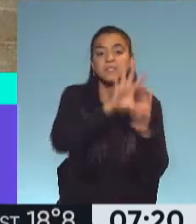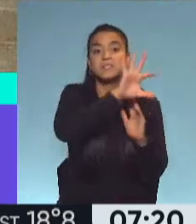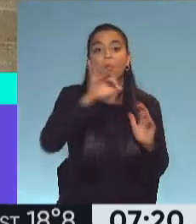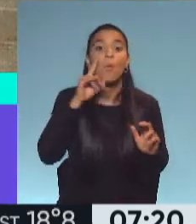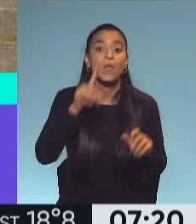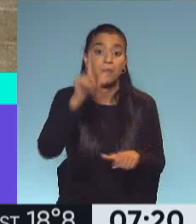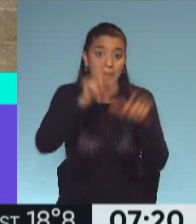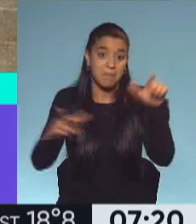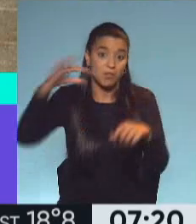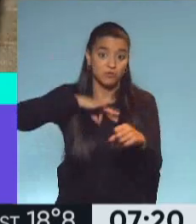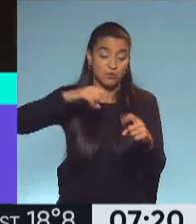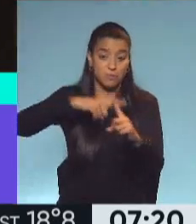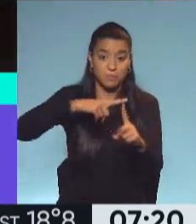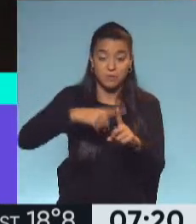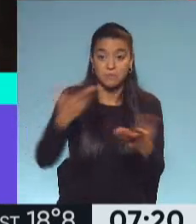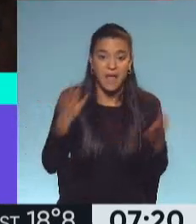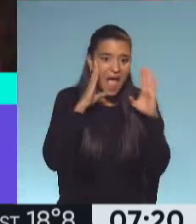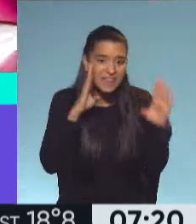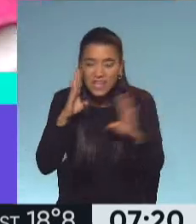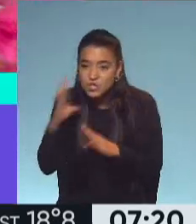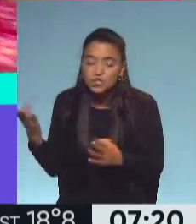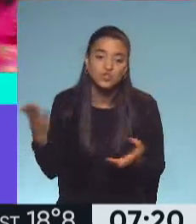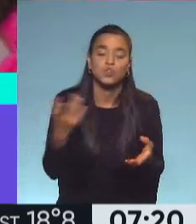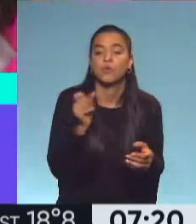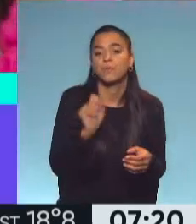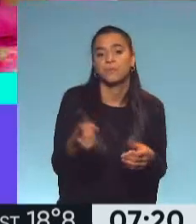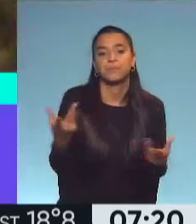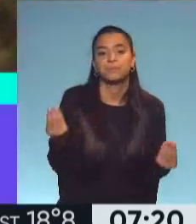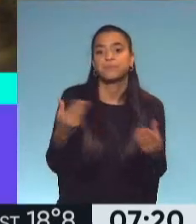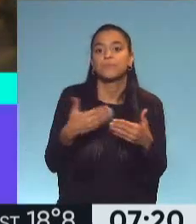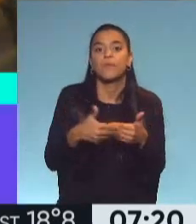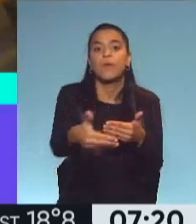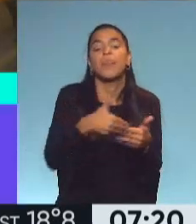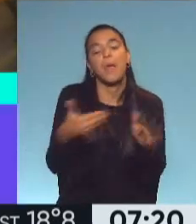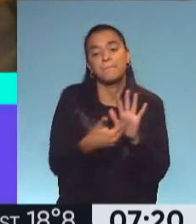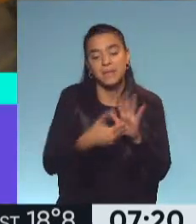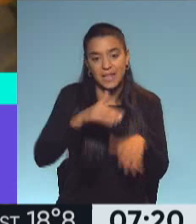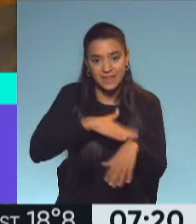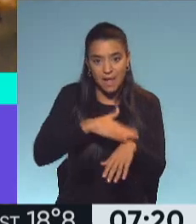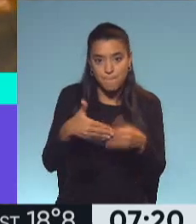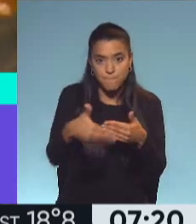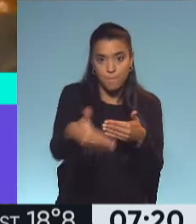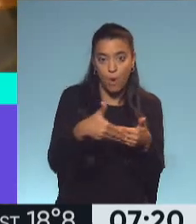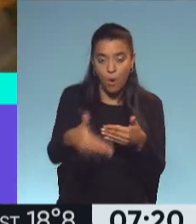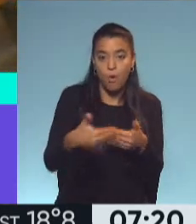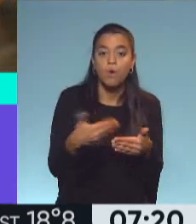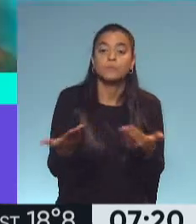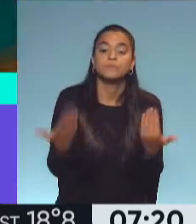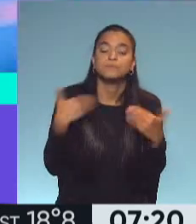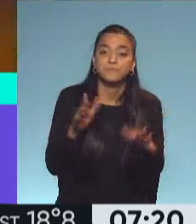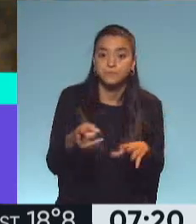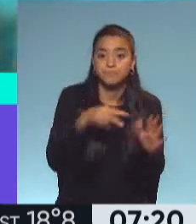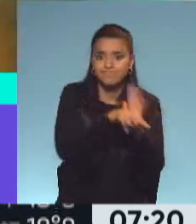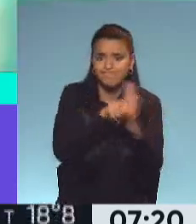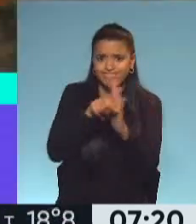casos, seguramente la capacidad de atención, según cuánto tiempo se prolongue, por supuesto, se puede terminar de